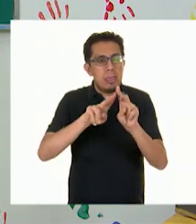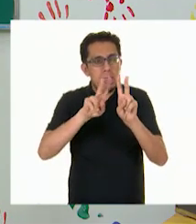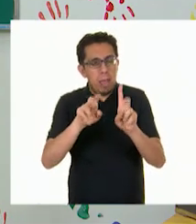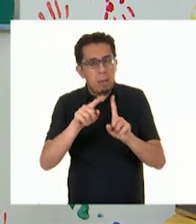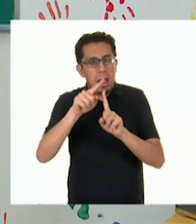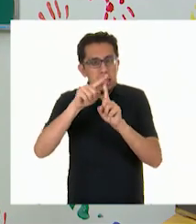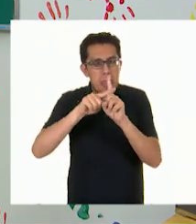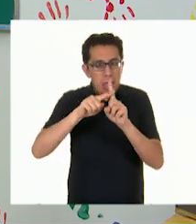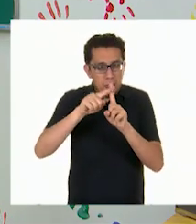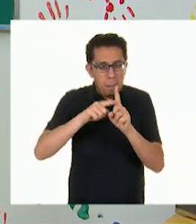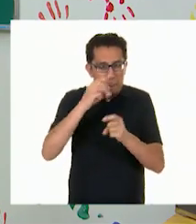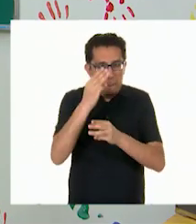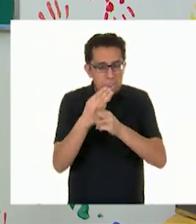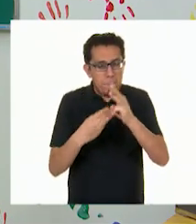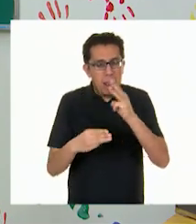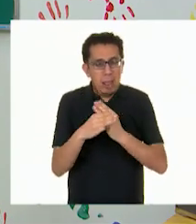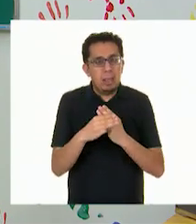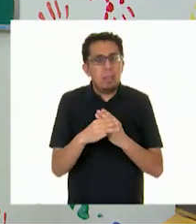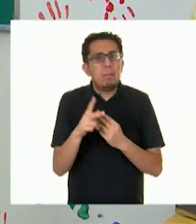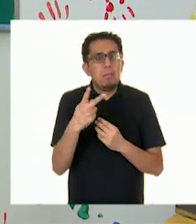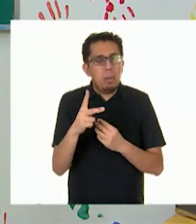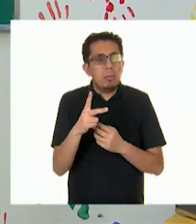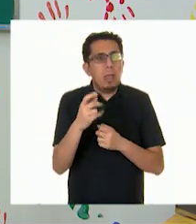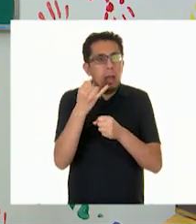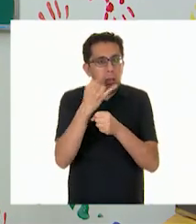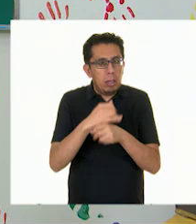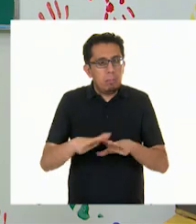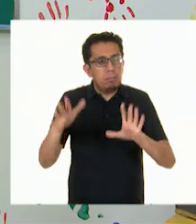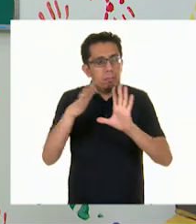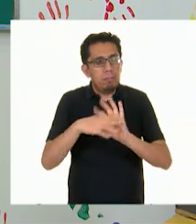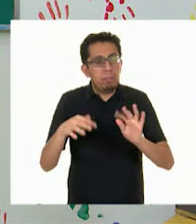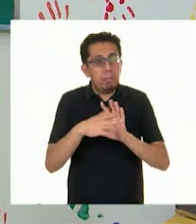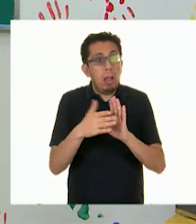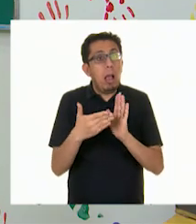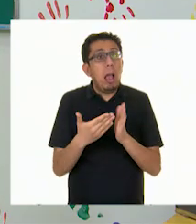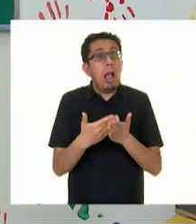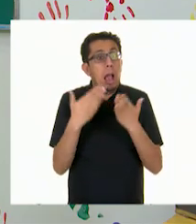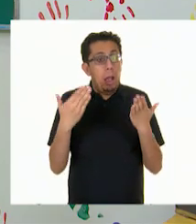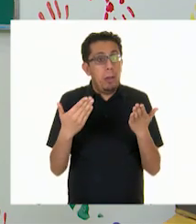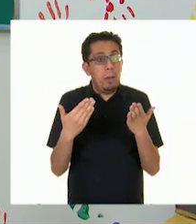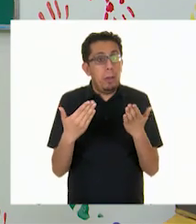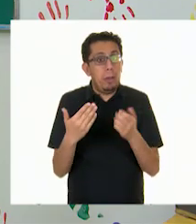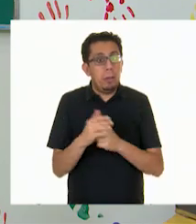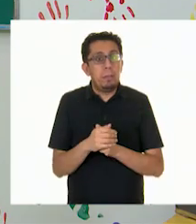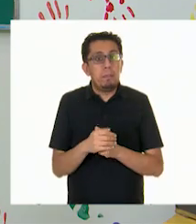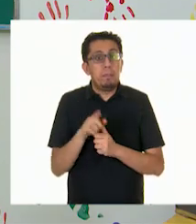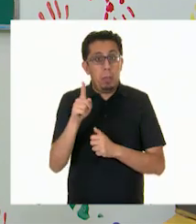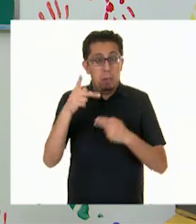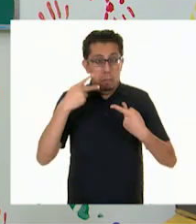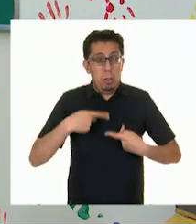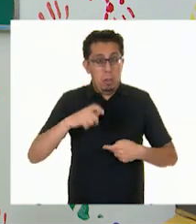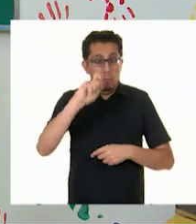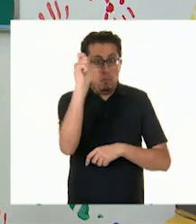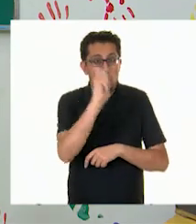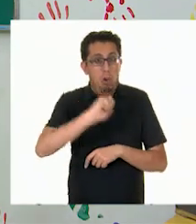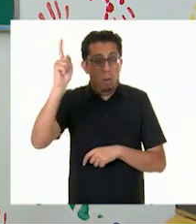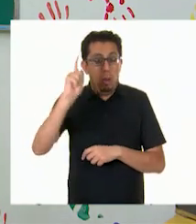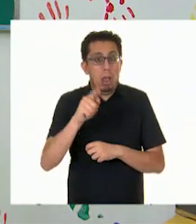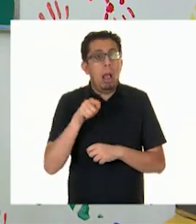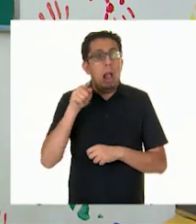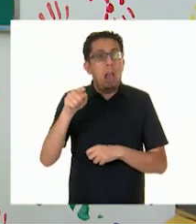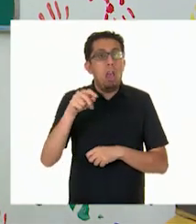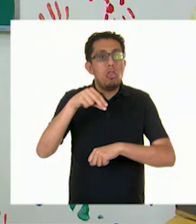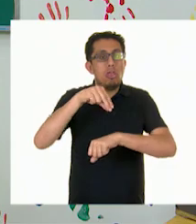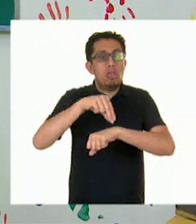hemos recapitulado mucha información. ¿Qué te parece si los invito y las invito con un especialista, con la